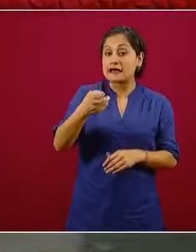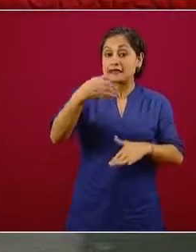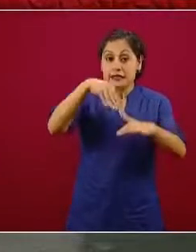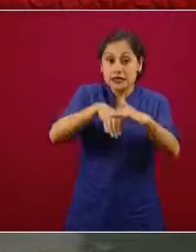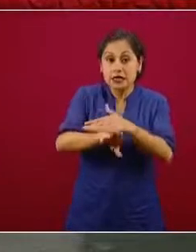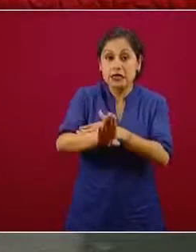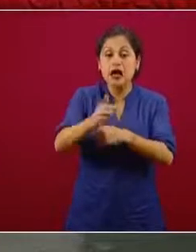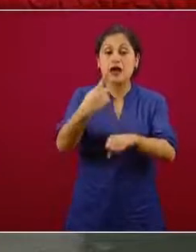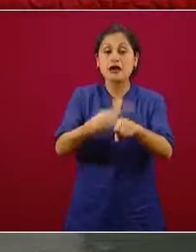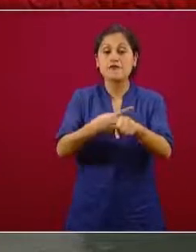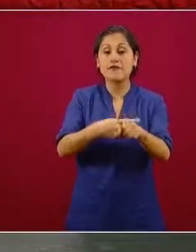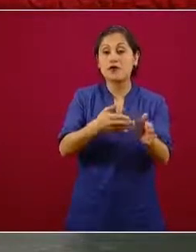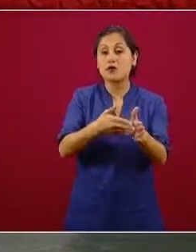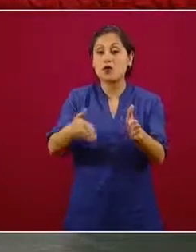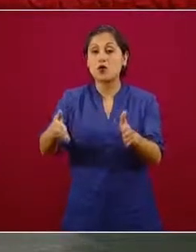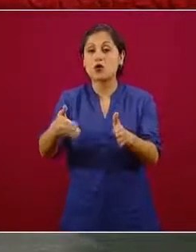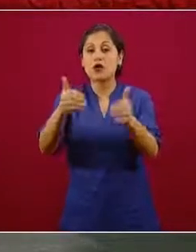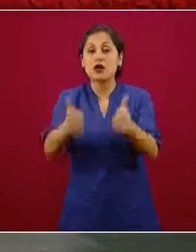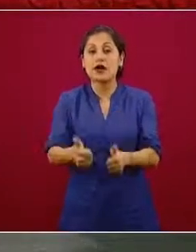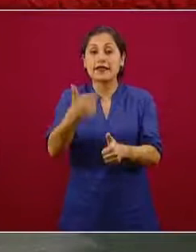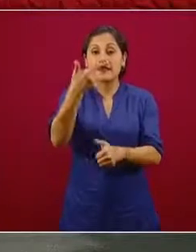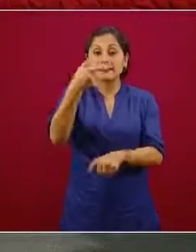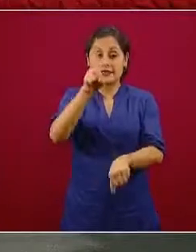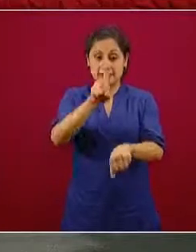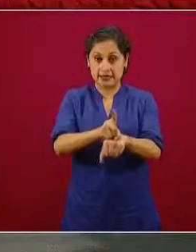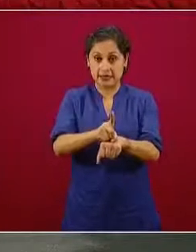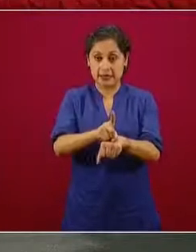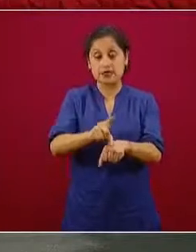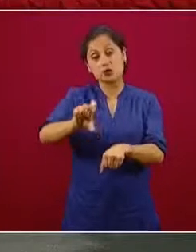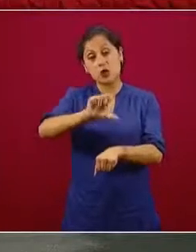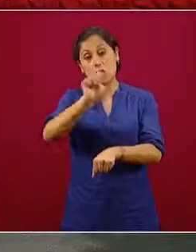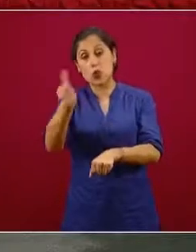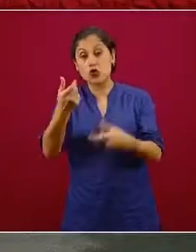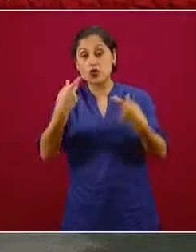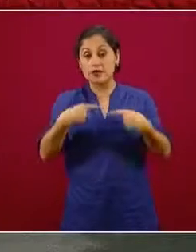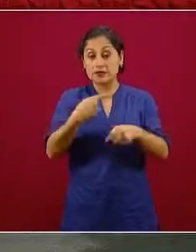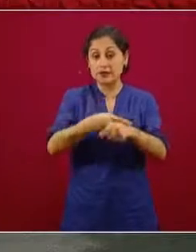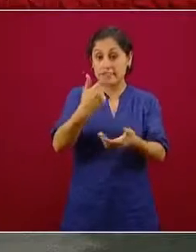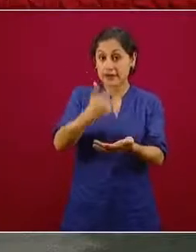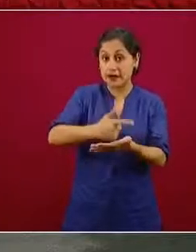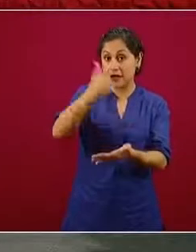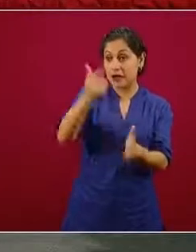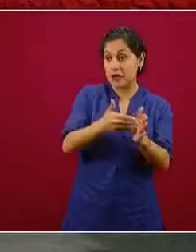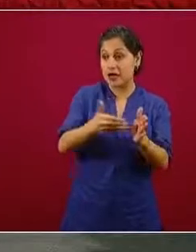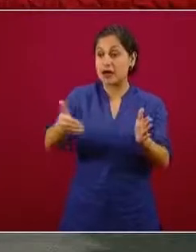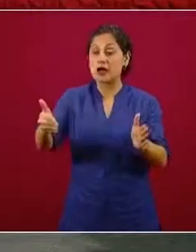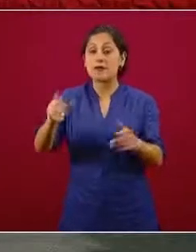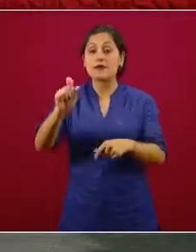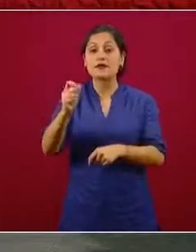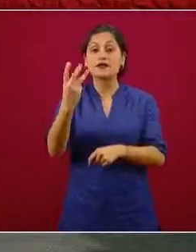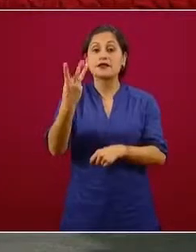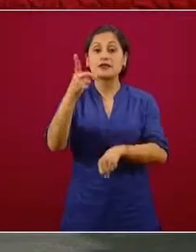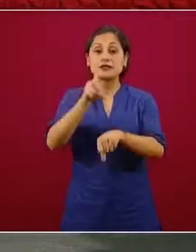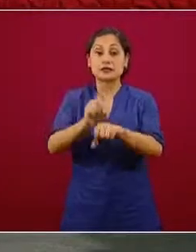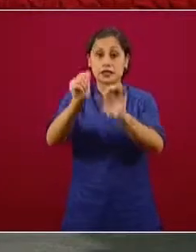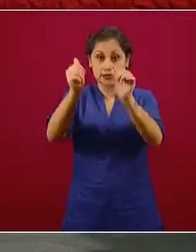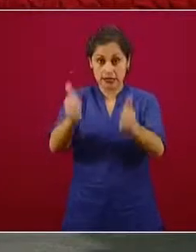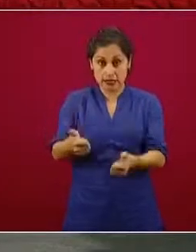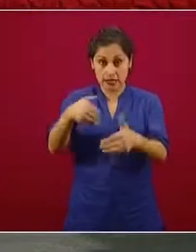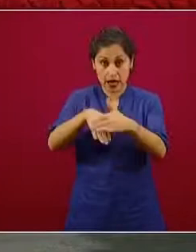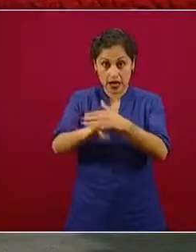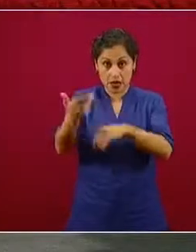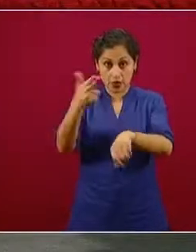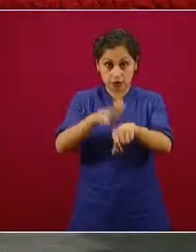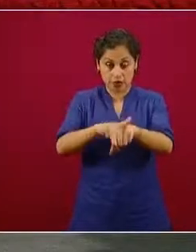7 días y la hospitalización en terapia intensiva en este momento se está llevando hasta 23 días, con una